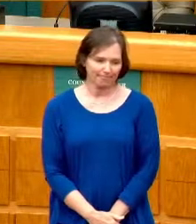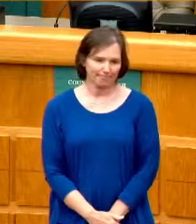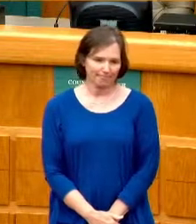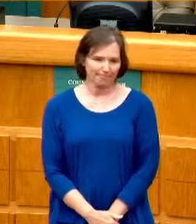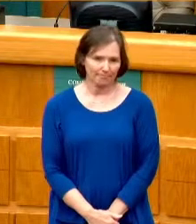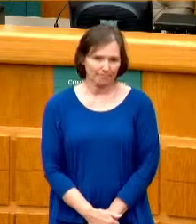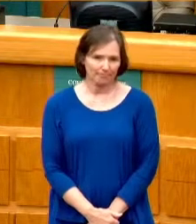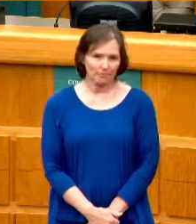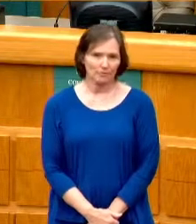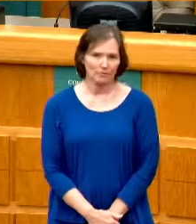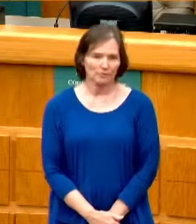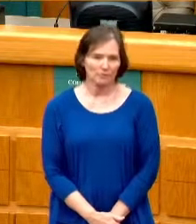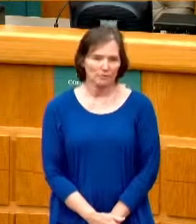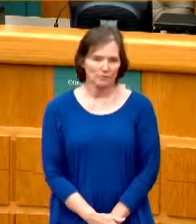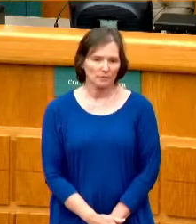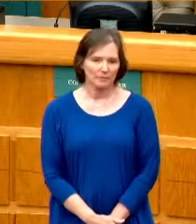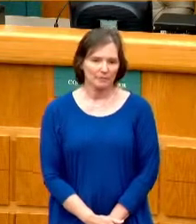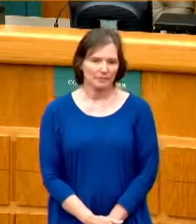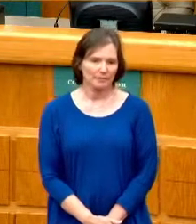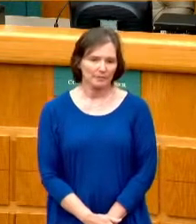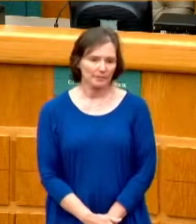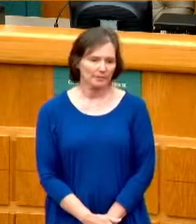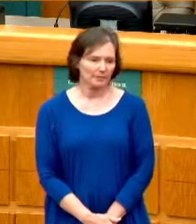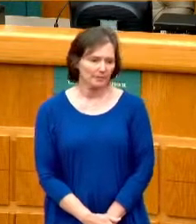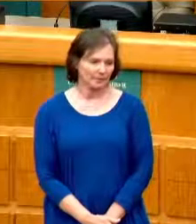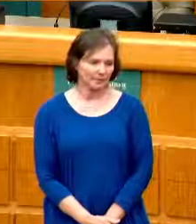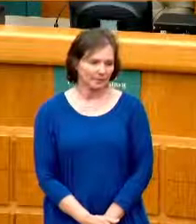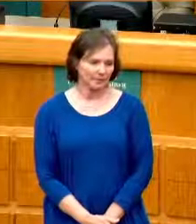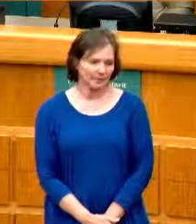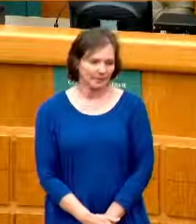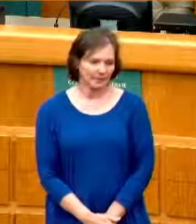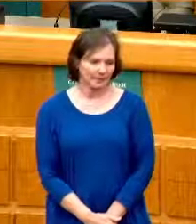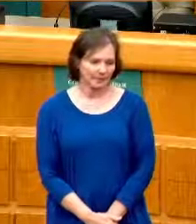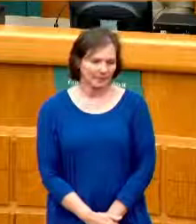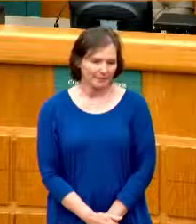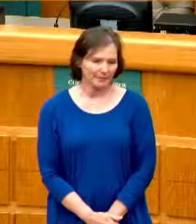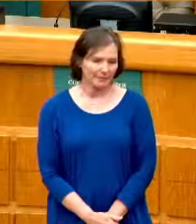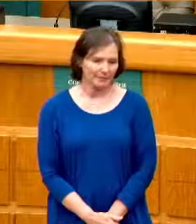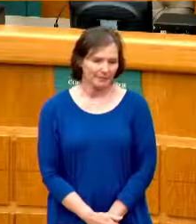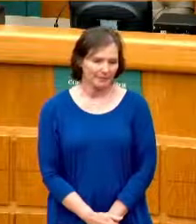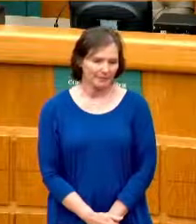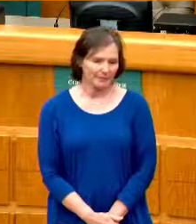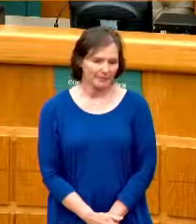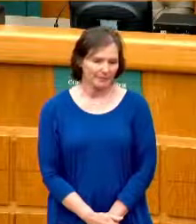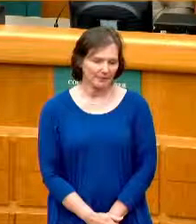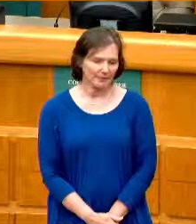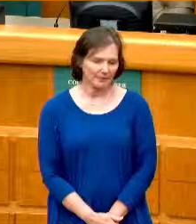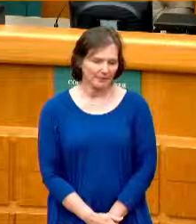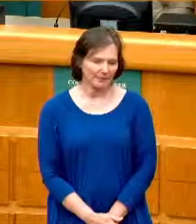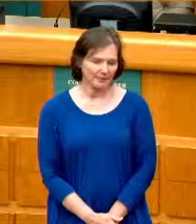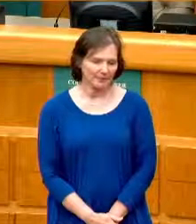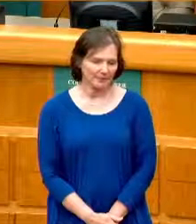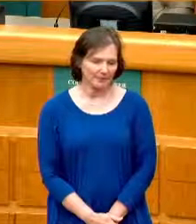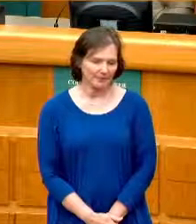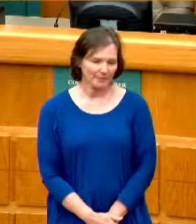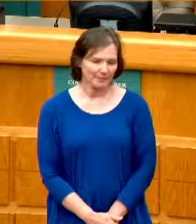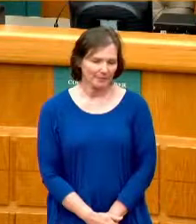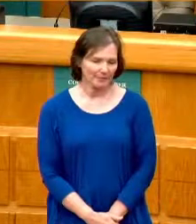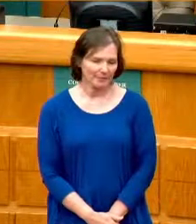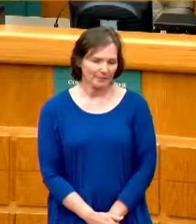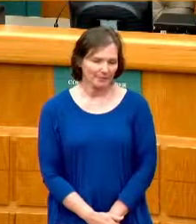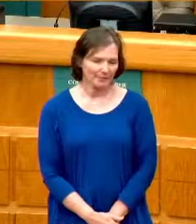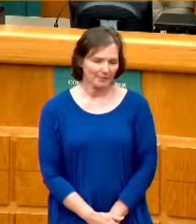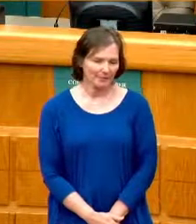del 80% de las personas vacunadas. El Distrito de Salud está llevando a cabo megaclínicas y continuamos llevando a cabo clínicas más pequeñas, por lo